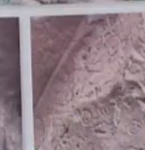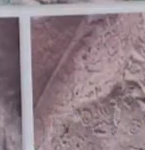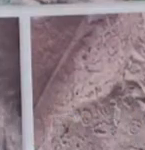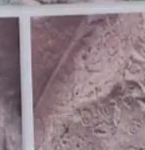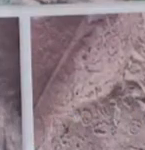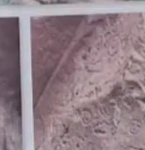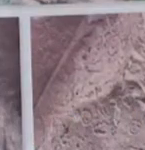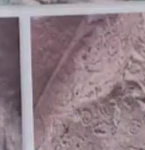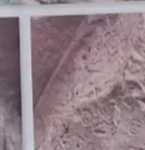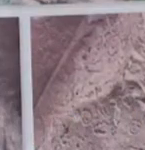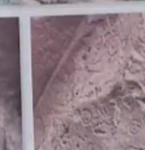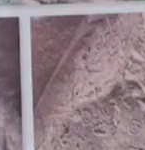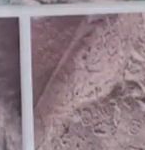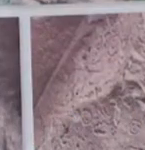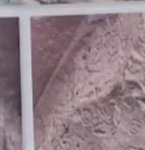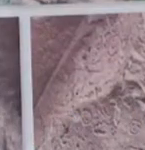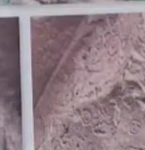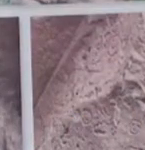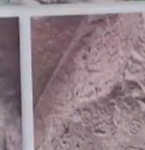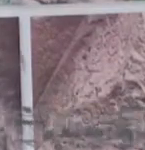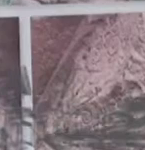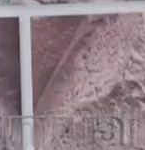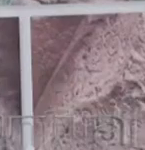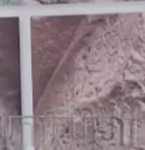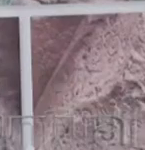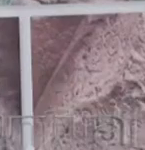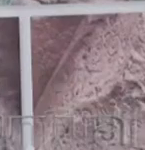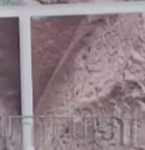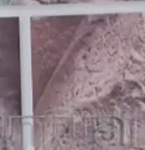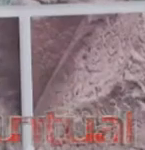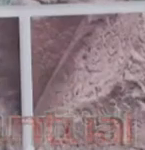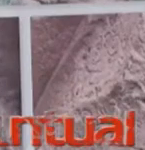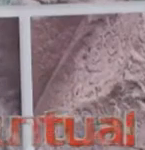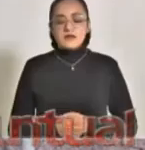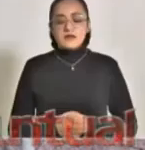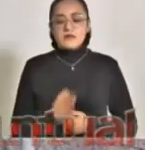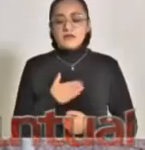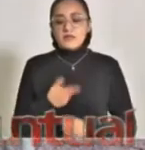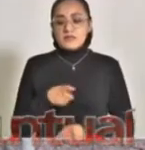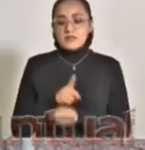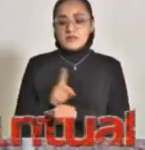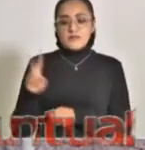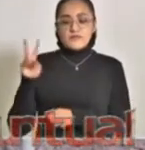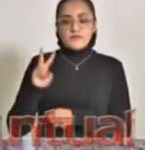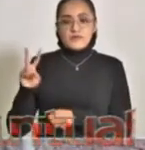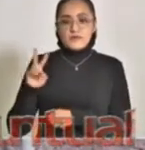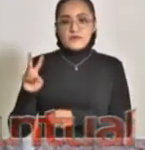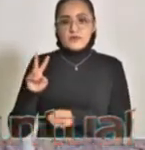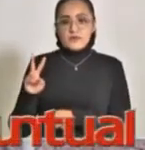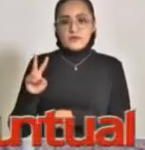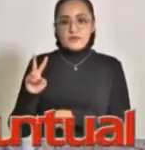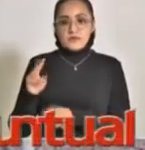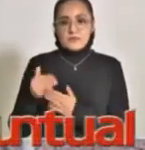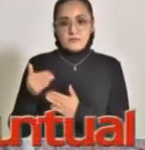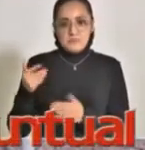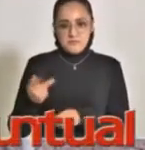poblanas, poblanos. Bueno, pues el día viernes, como lo pudimos